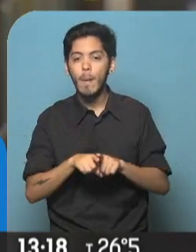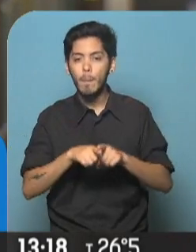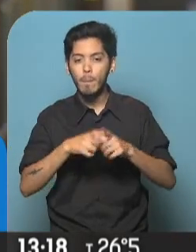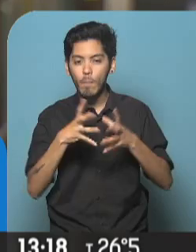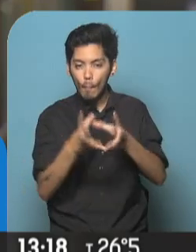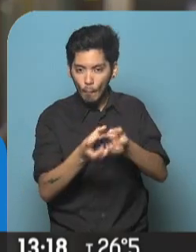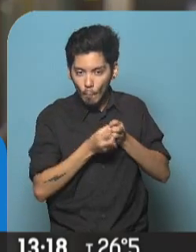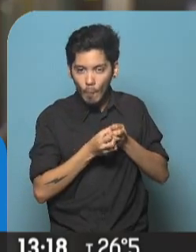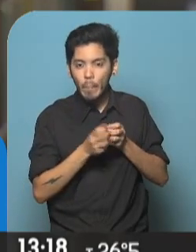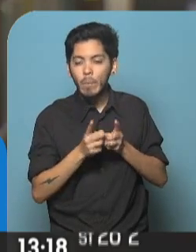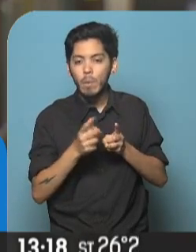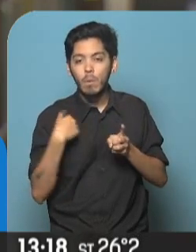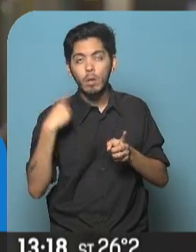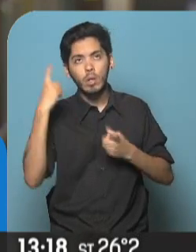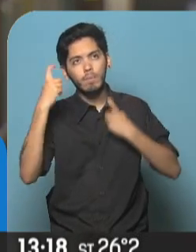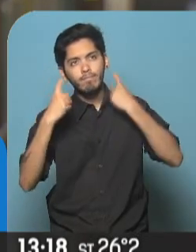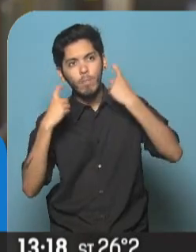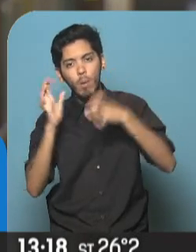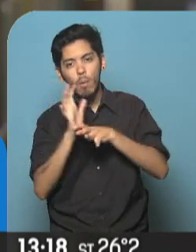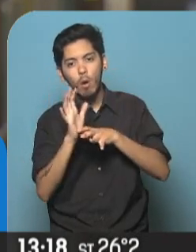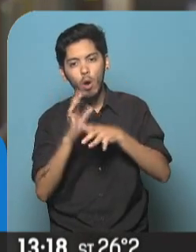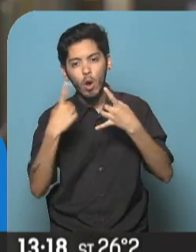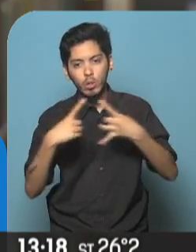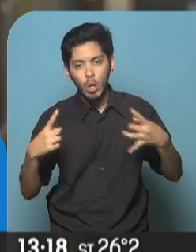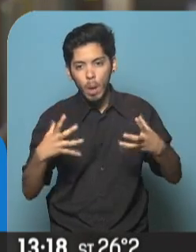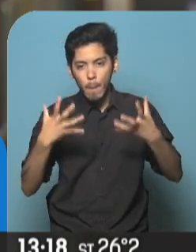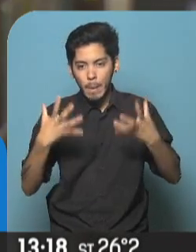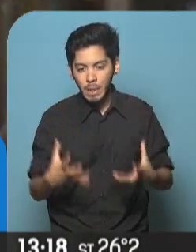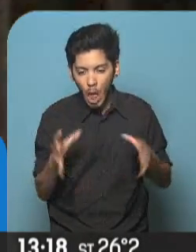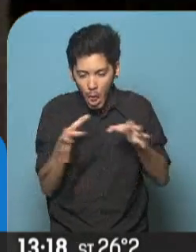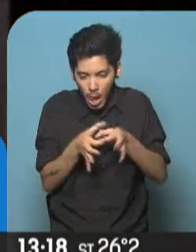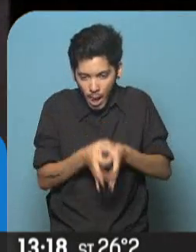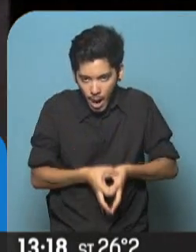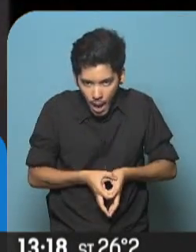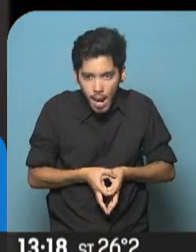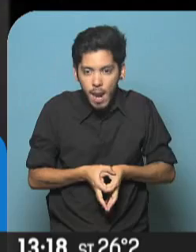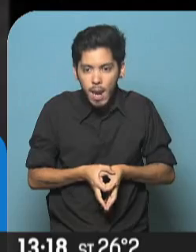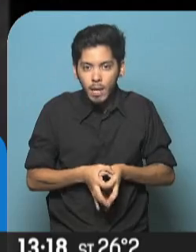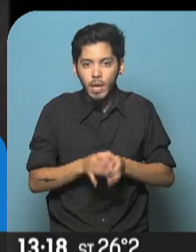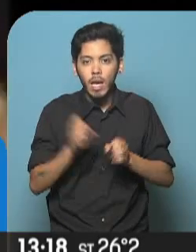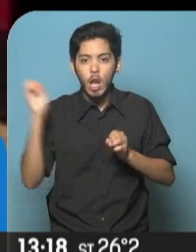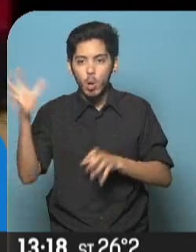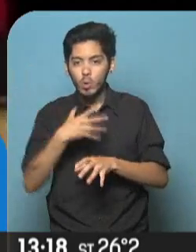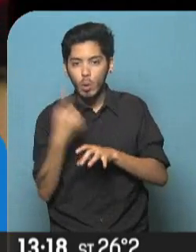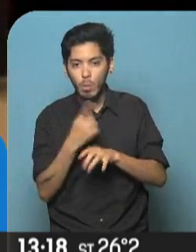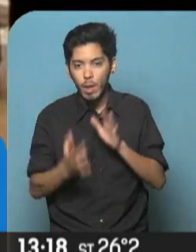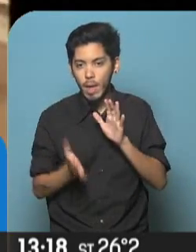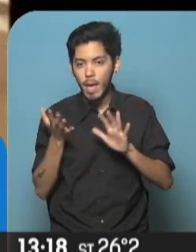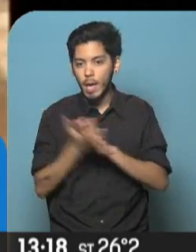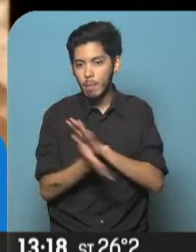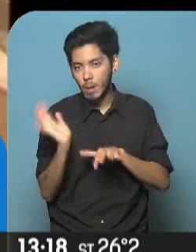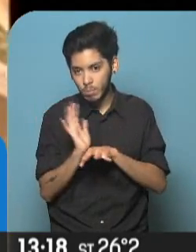esas cosas que imaginamos como objetos muy denso y muy compactos de los cuales ni siquiera la luz puede escapar